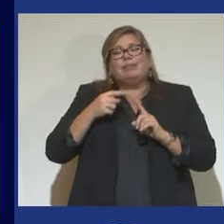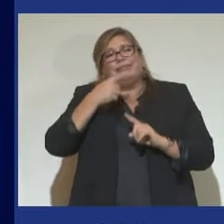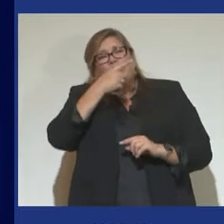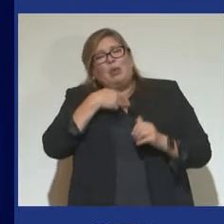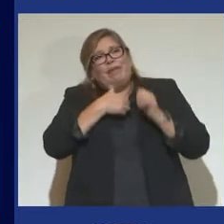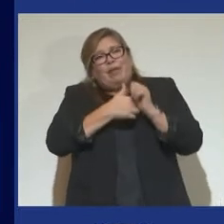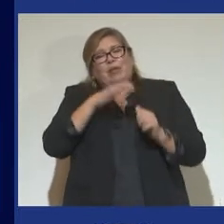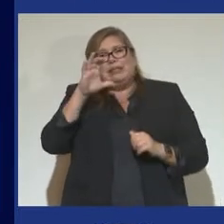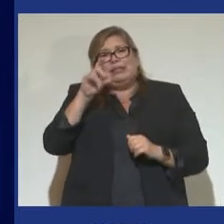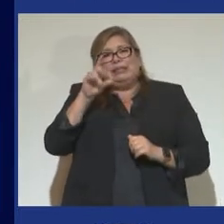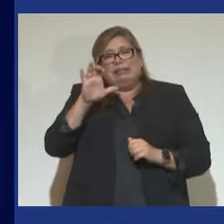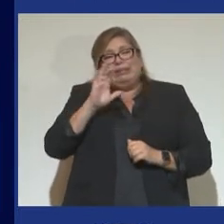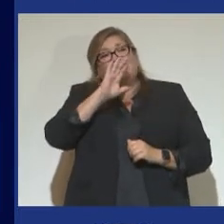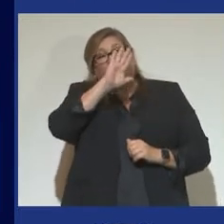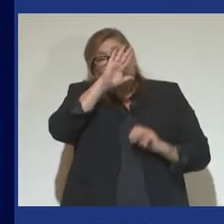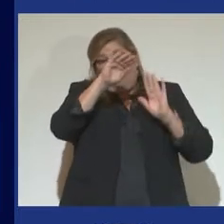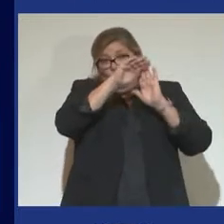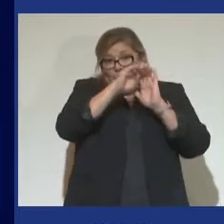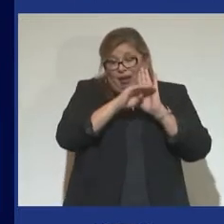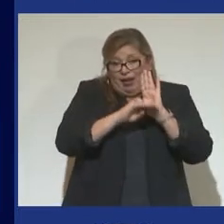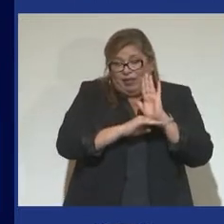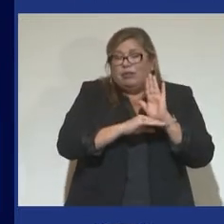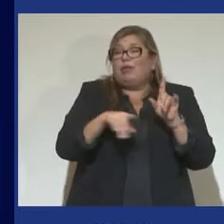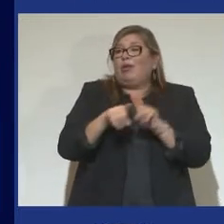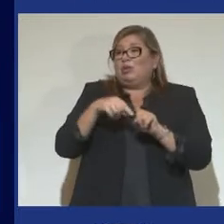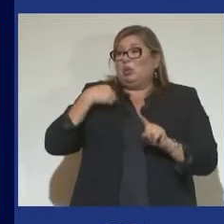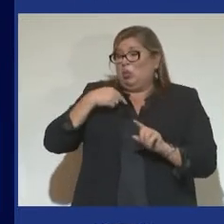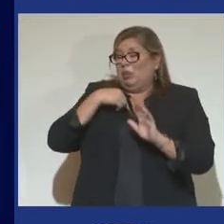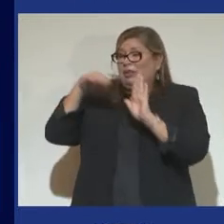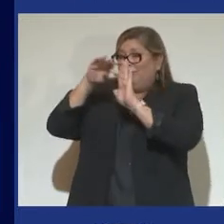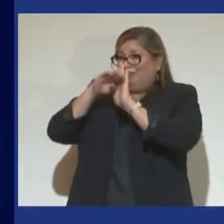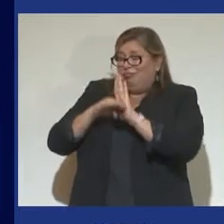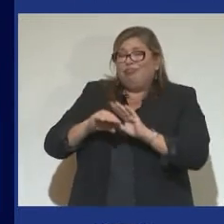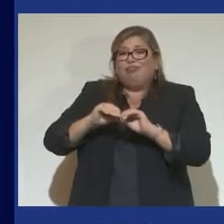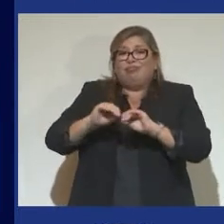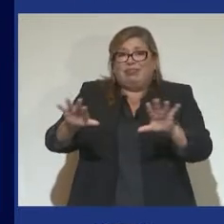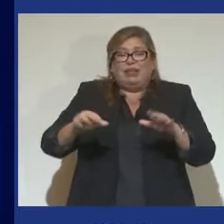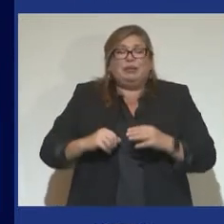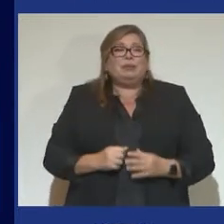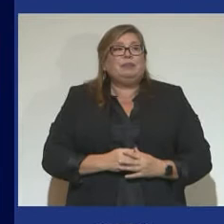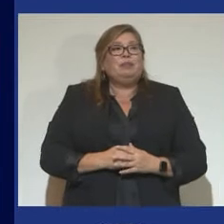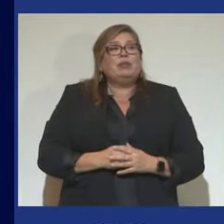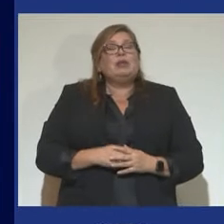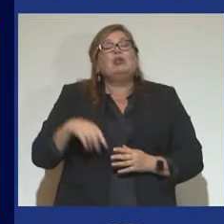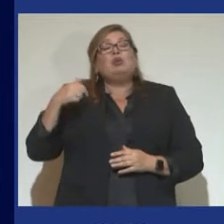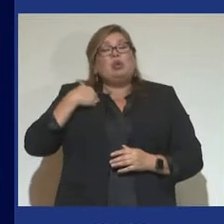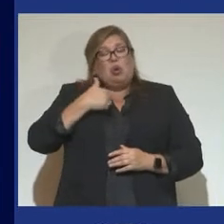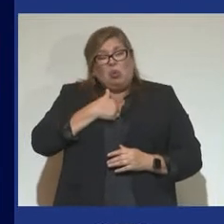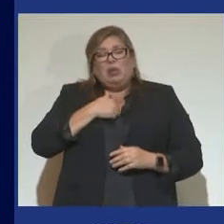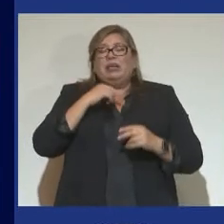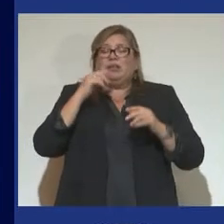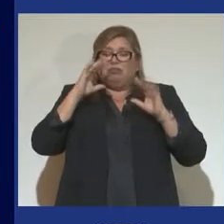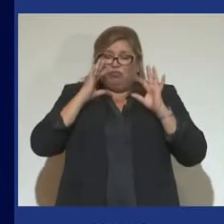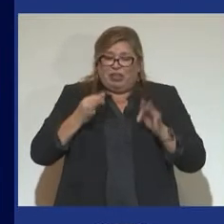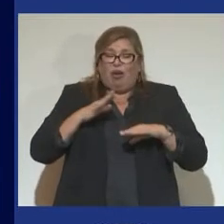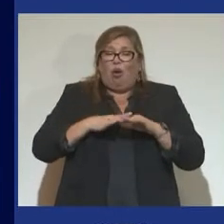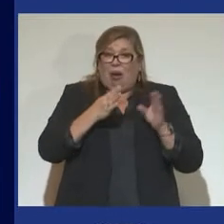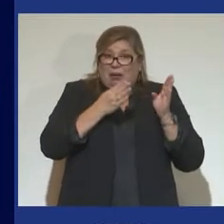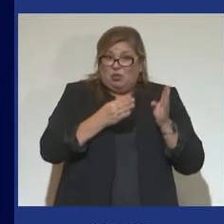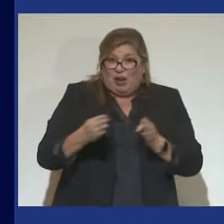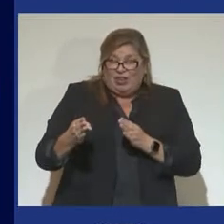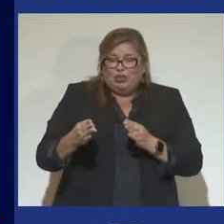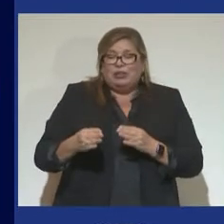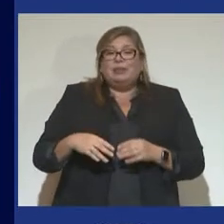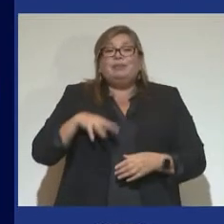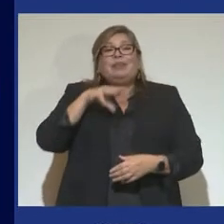frenos en el proceso que lo vemos con el grupo de trabajo que hemos preparado una estrategia dentro